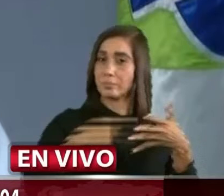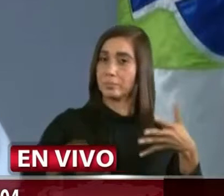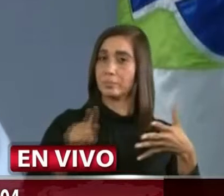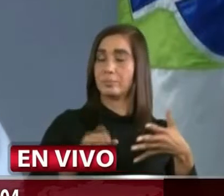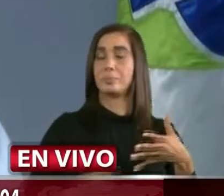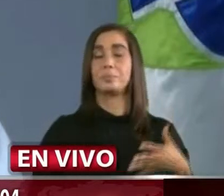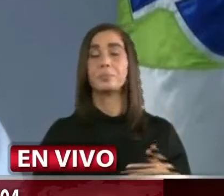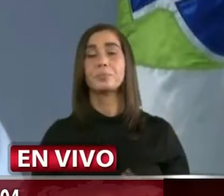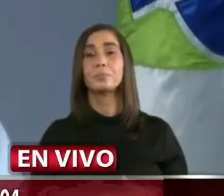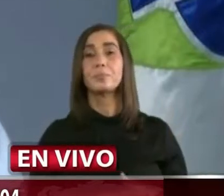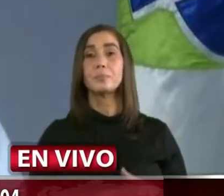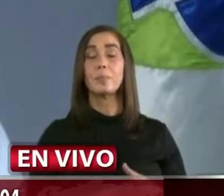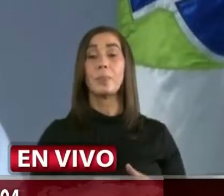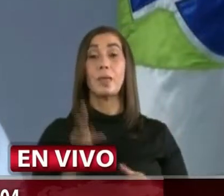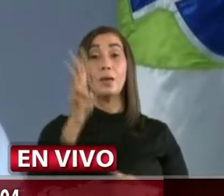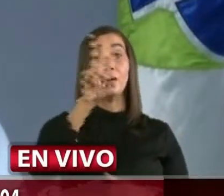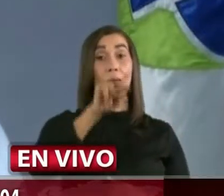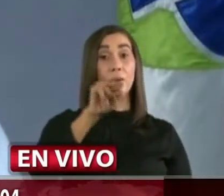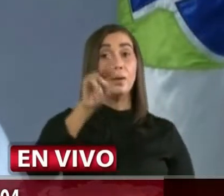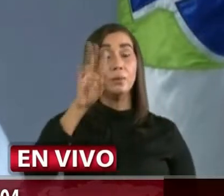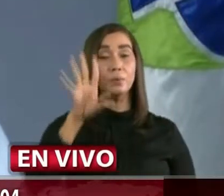manera: el